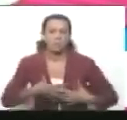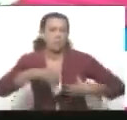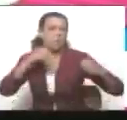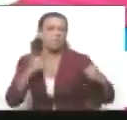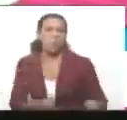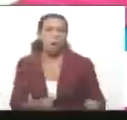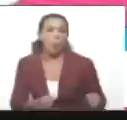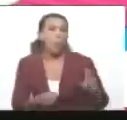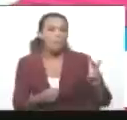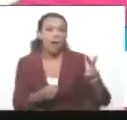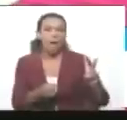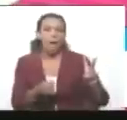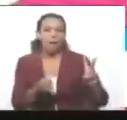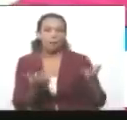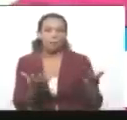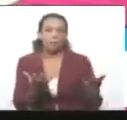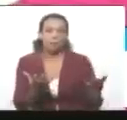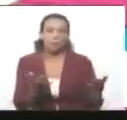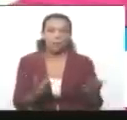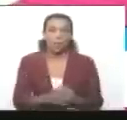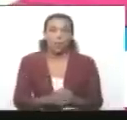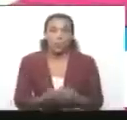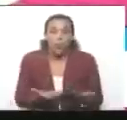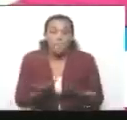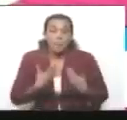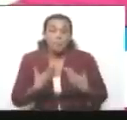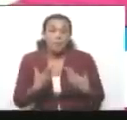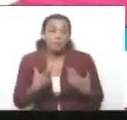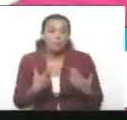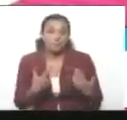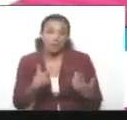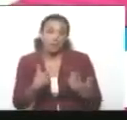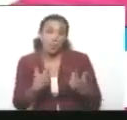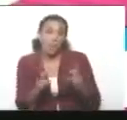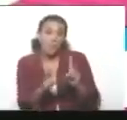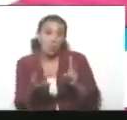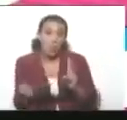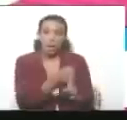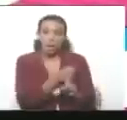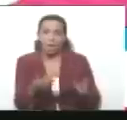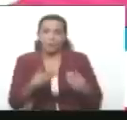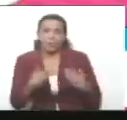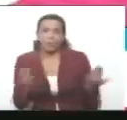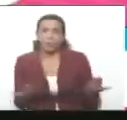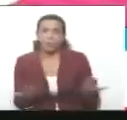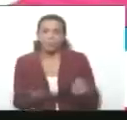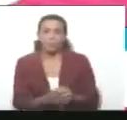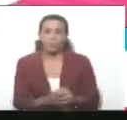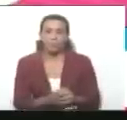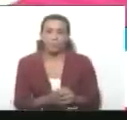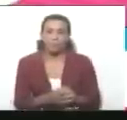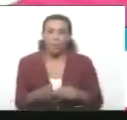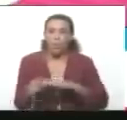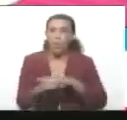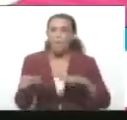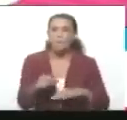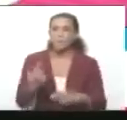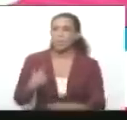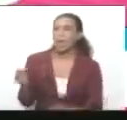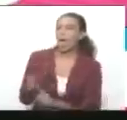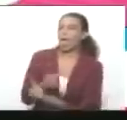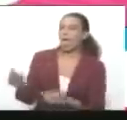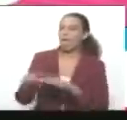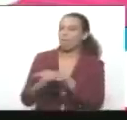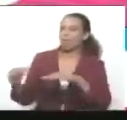como el país agresor como cuando somos el país agredido tratan de ponernos como el país que